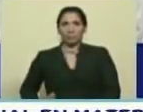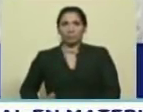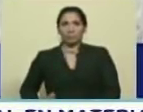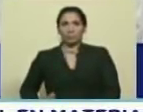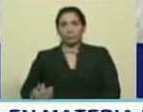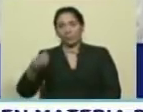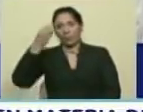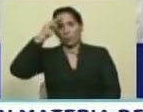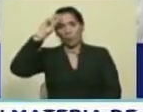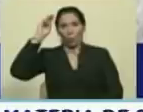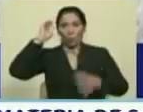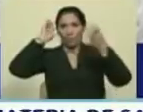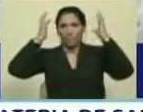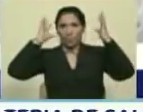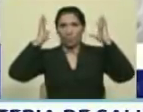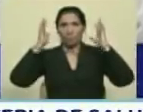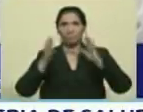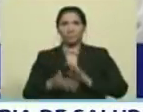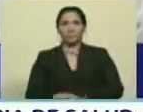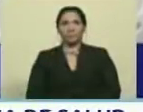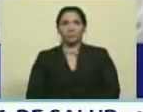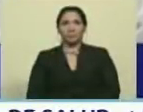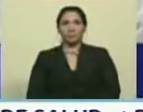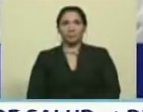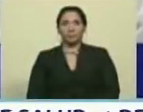Miguel Díaz-Canel,